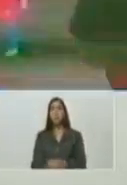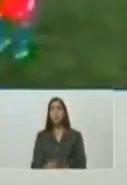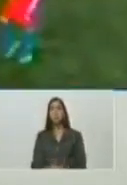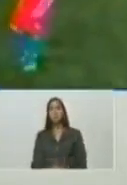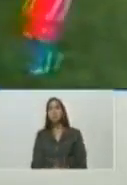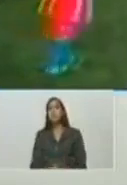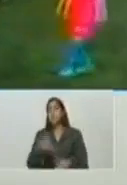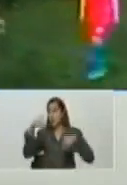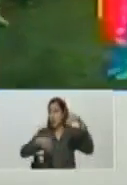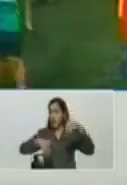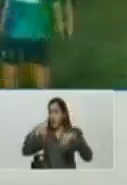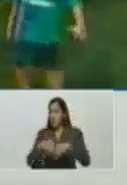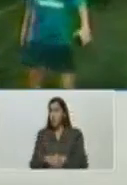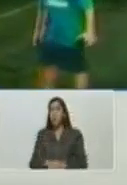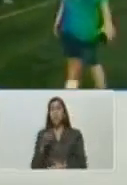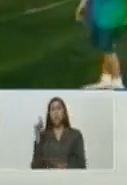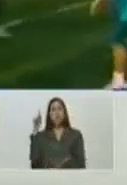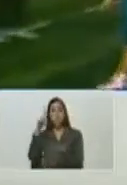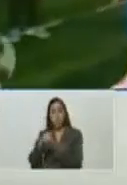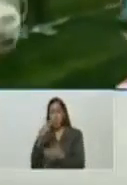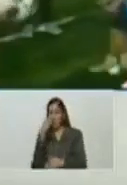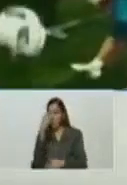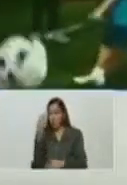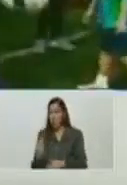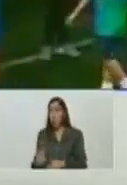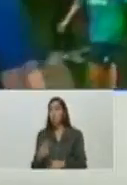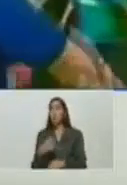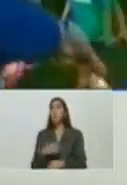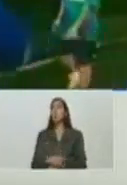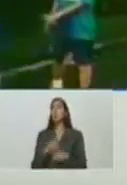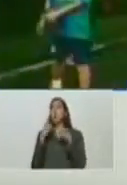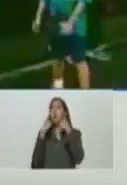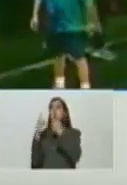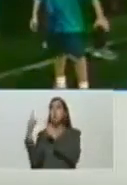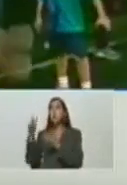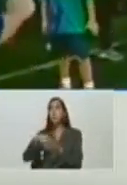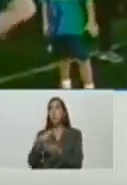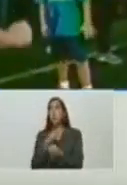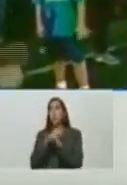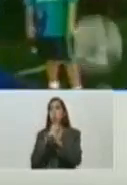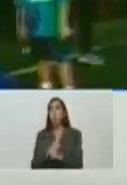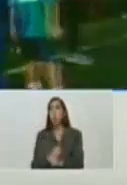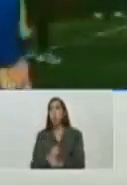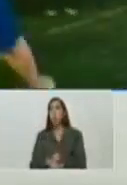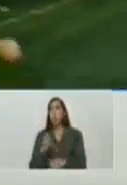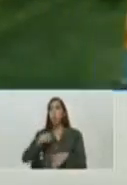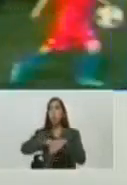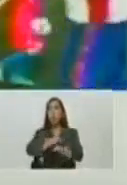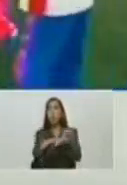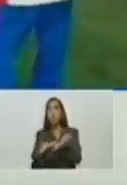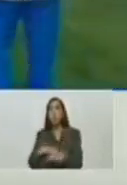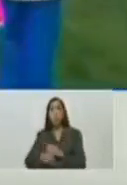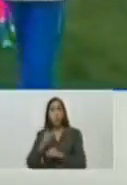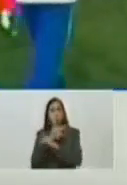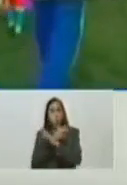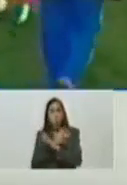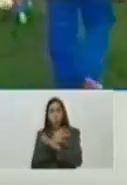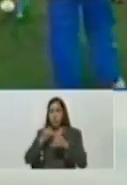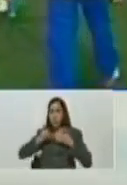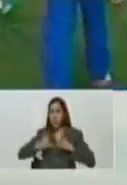electoral, ahí estaba Maradona. Creo que ese es el Potro Álvarez, estaba bailando, feliz, estábamos jugando fútbol con el hijo de